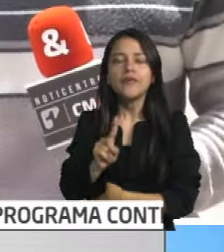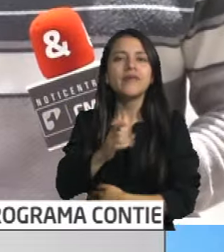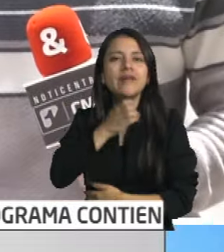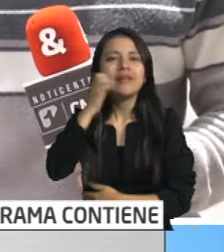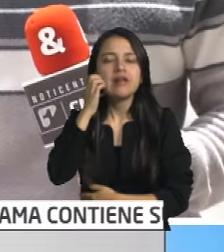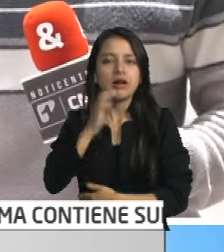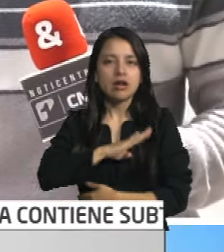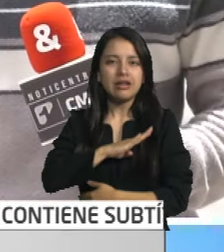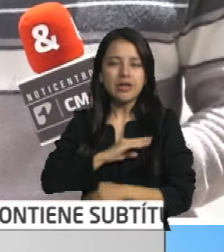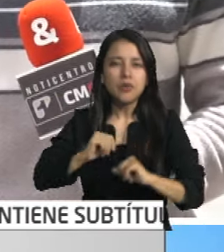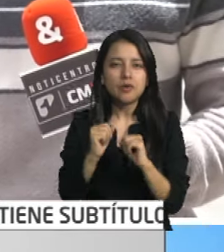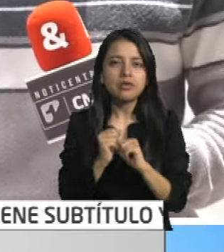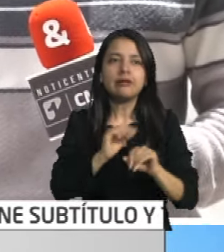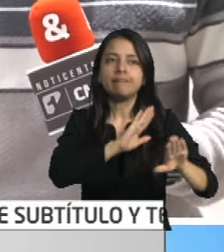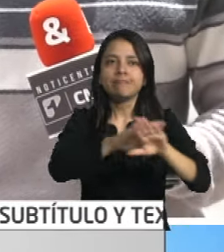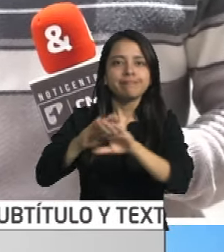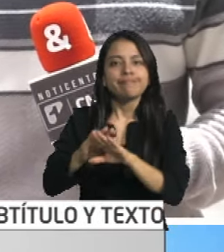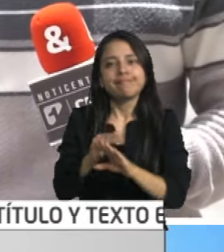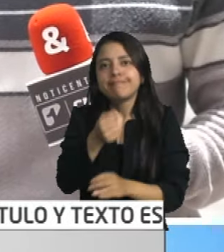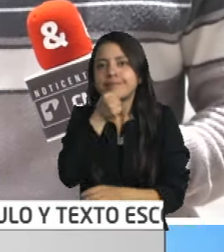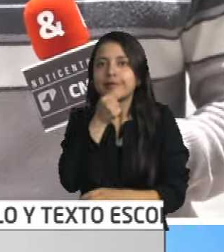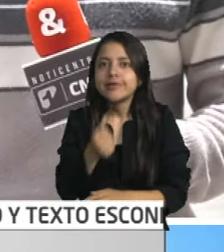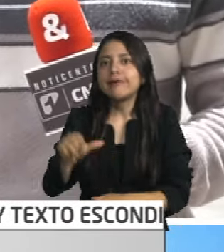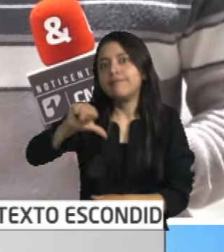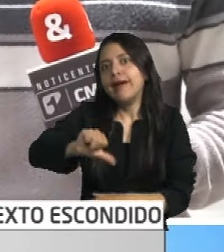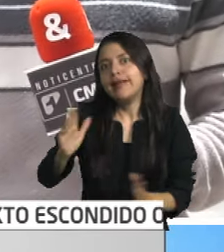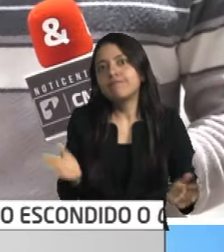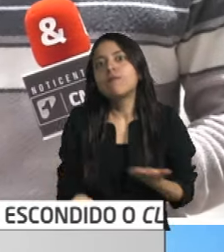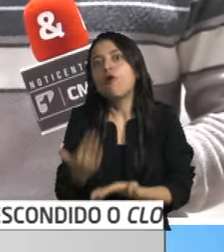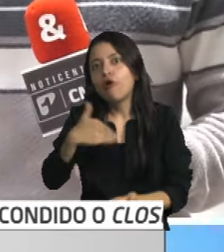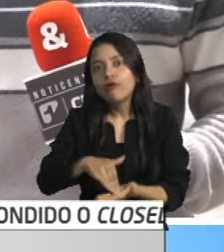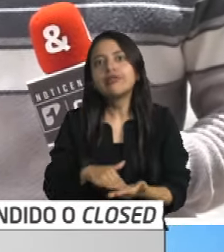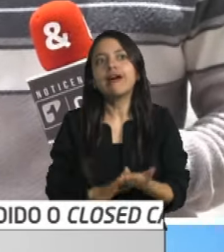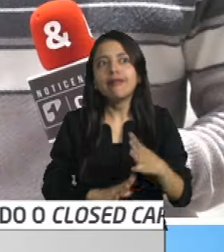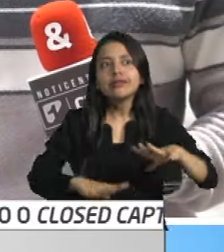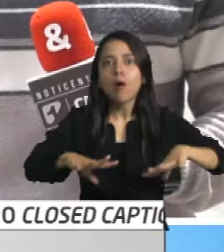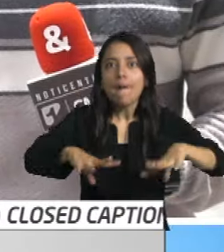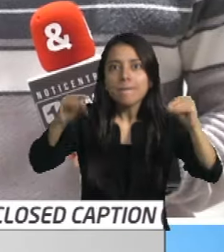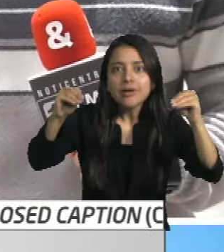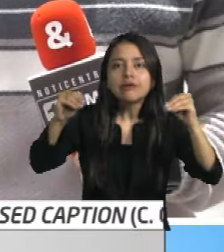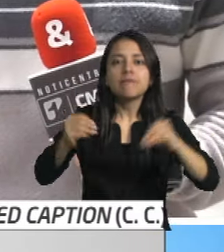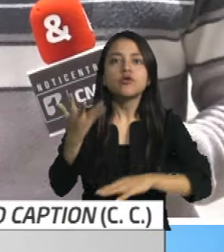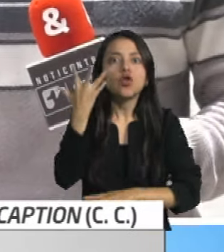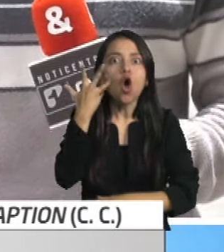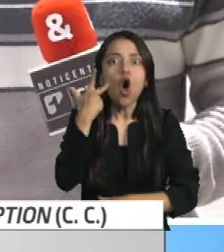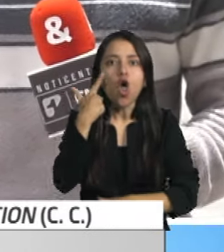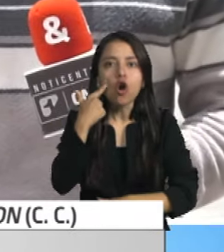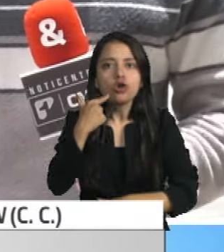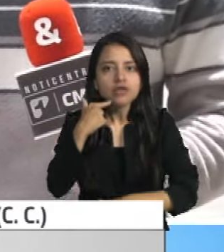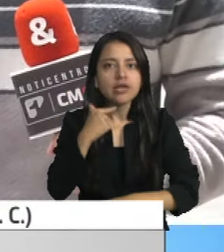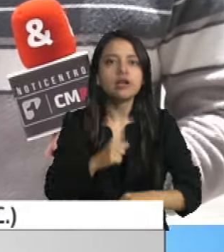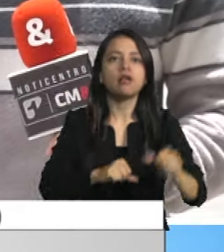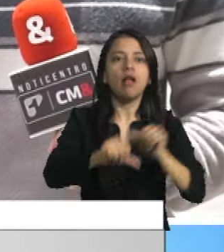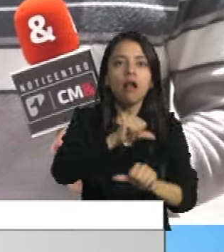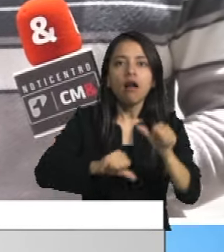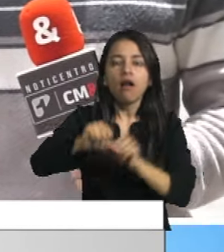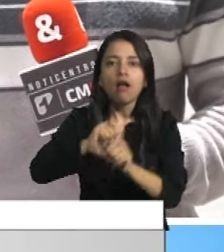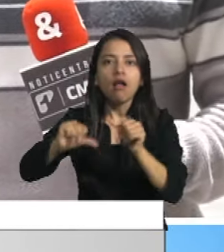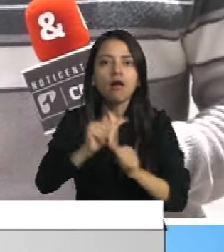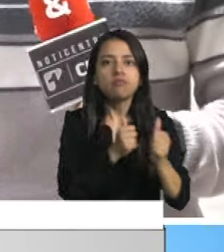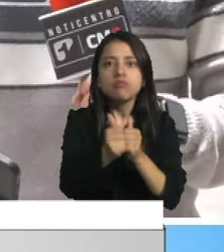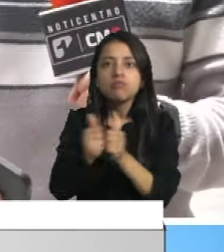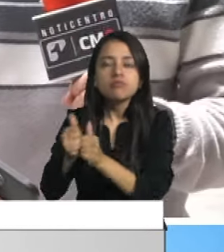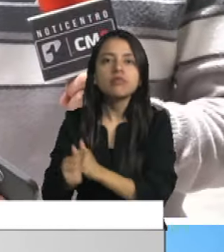Galán, anunció esa mala noticia para los bogotanos. Volvemos al sistema de racionamiento diario, es decir, con rotación cada